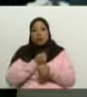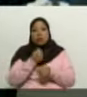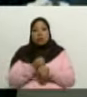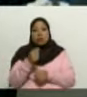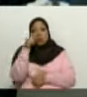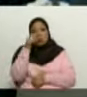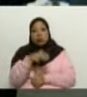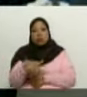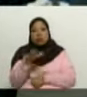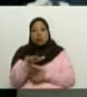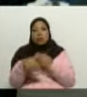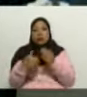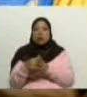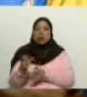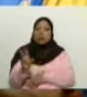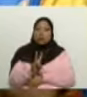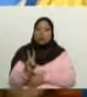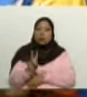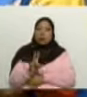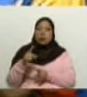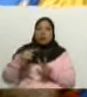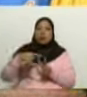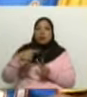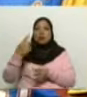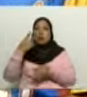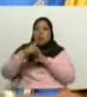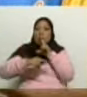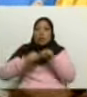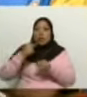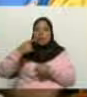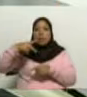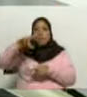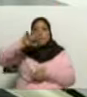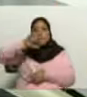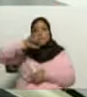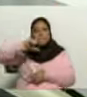espacio transmitido por Venezolana de Televisión y las redes sociales